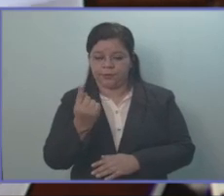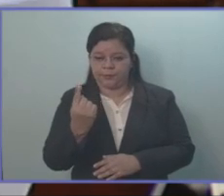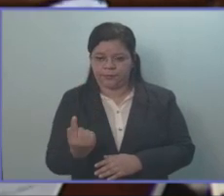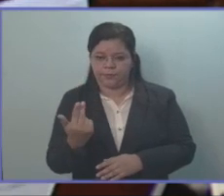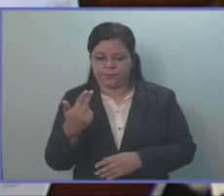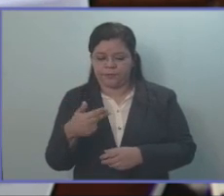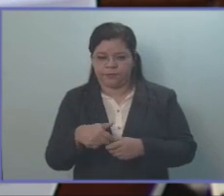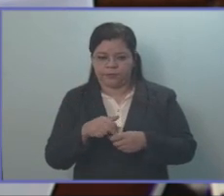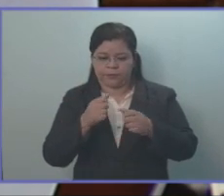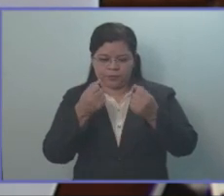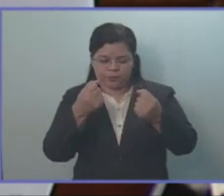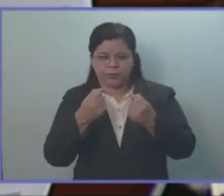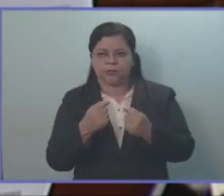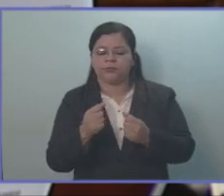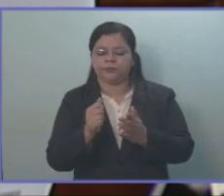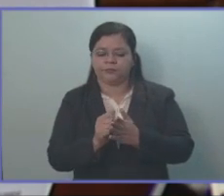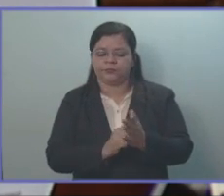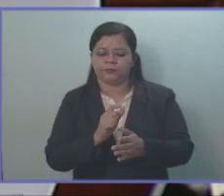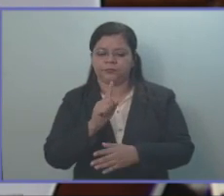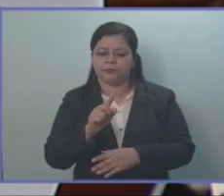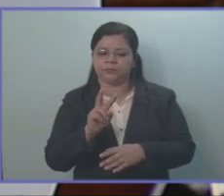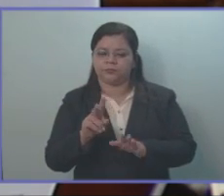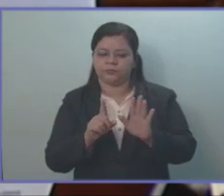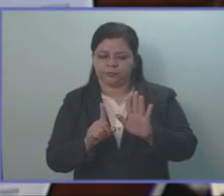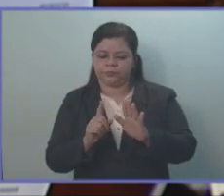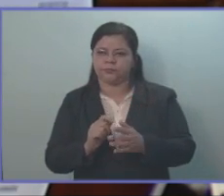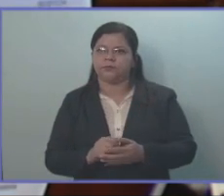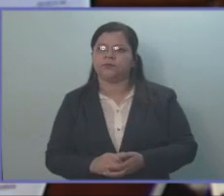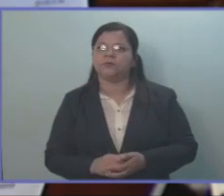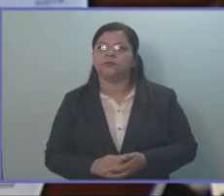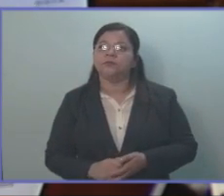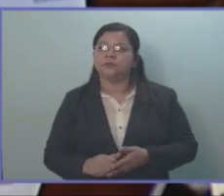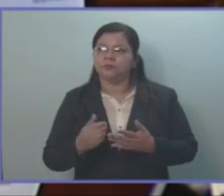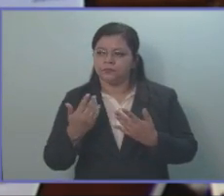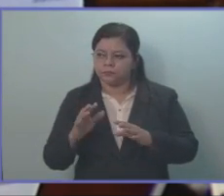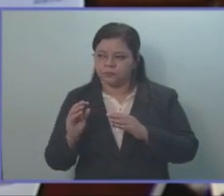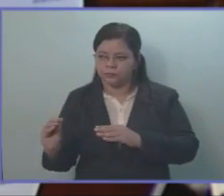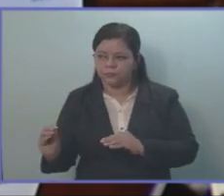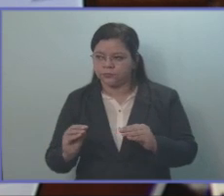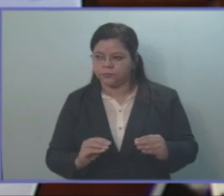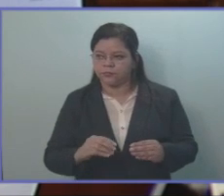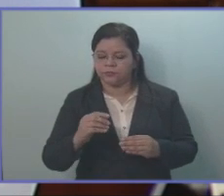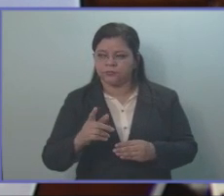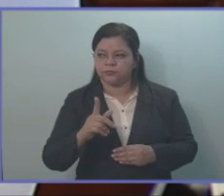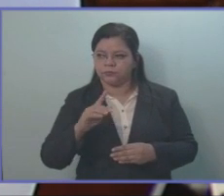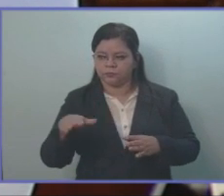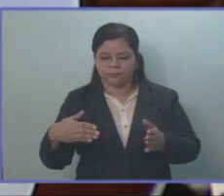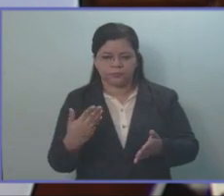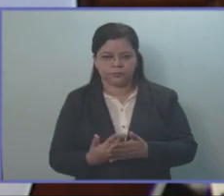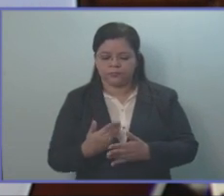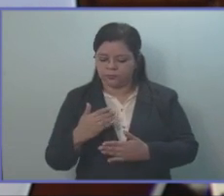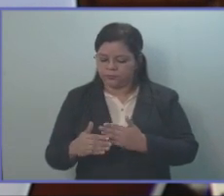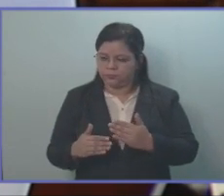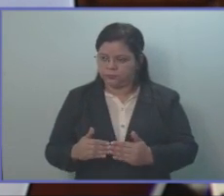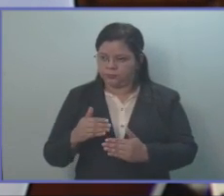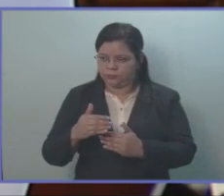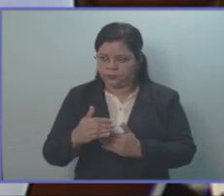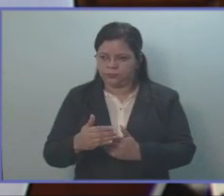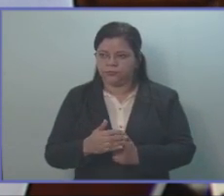interno. Artículo 126. Para la aplicación del tratamiento